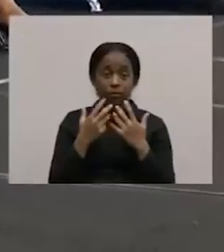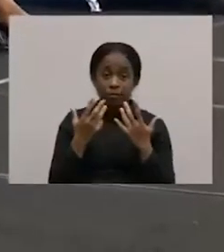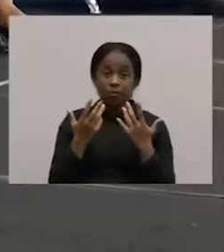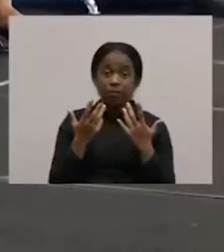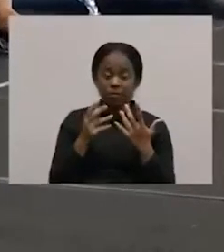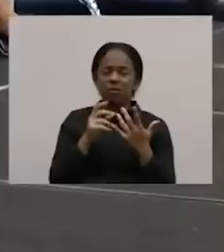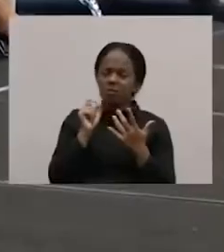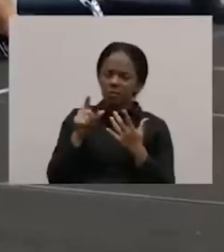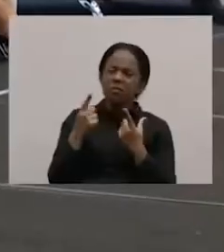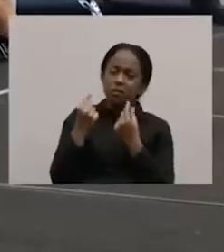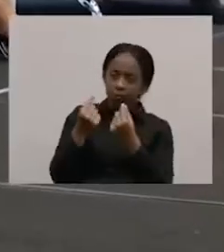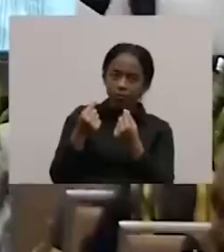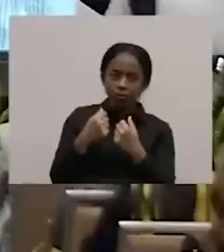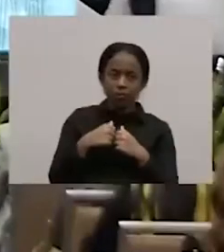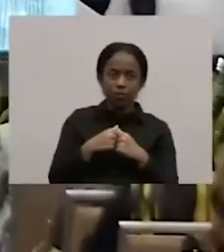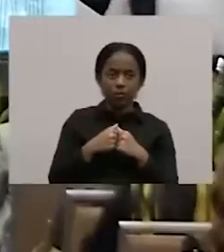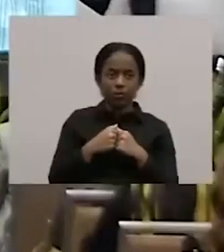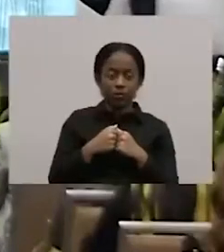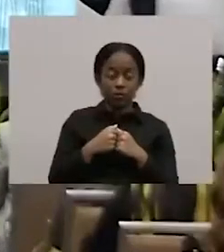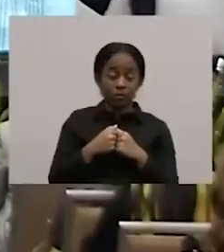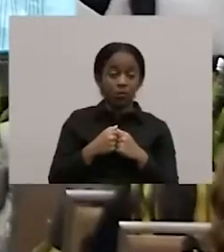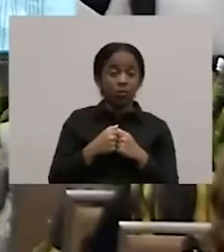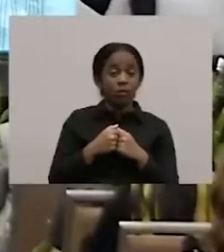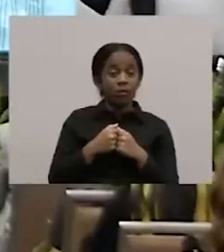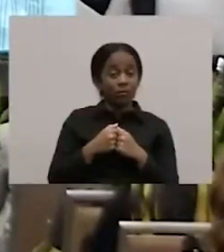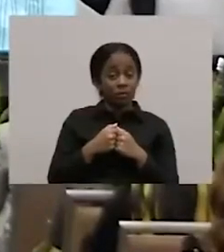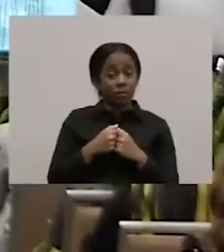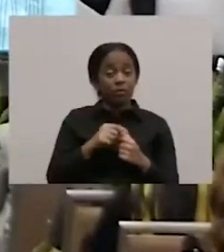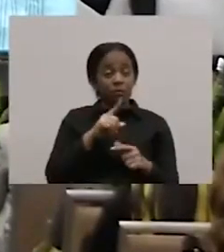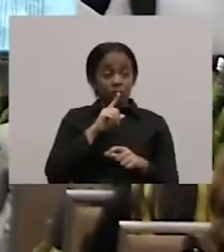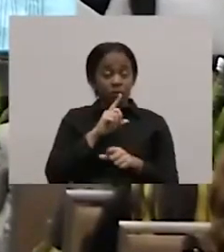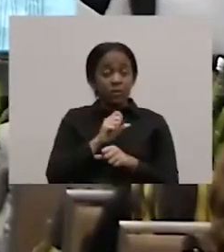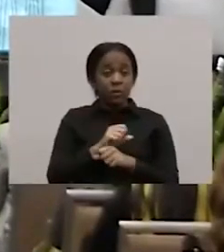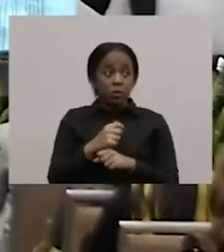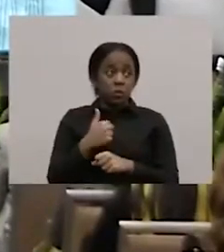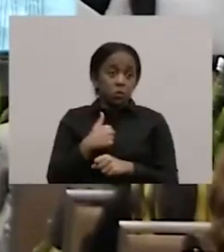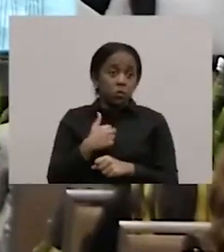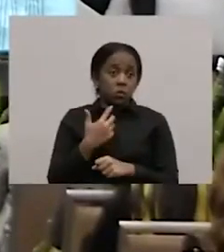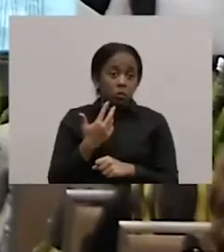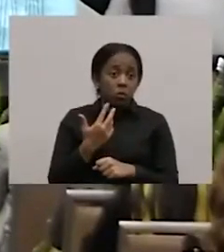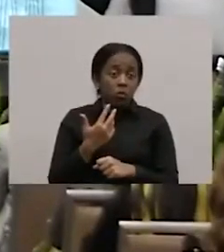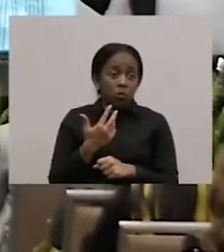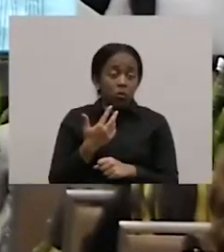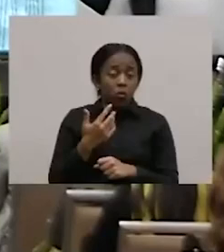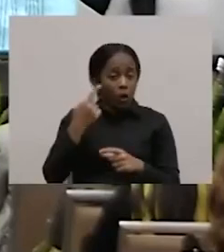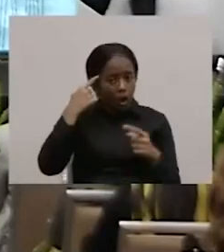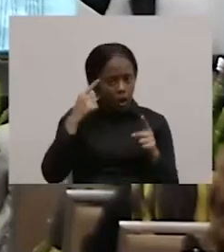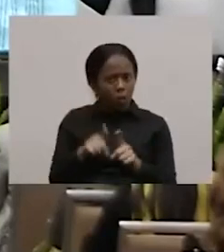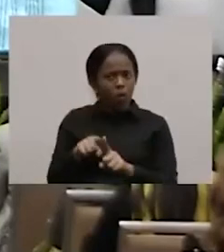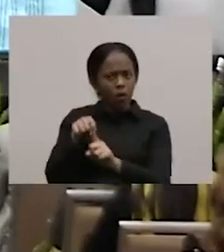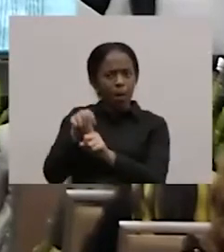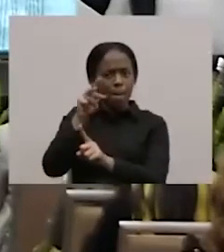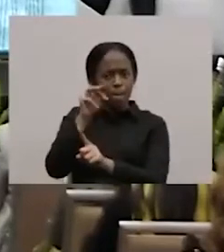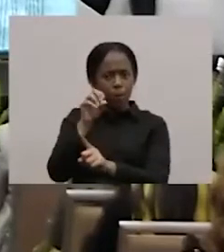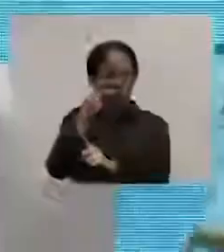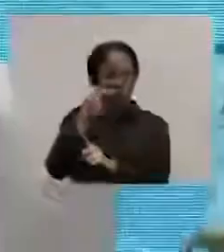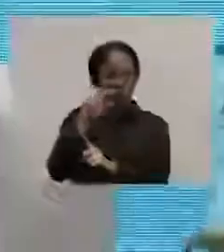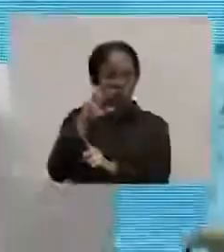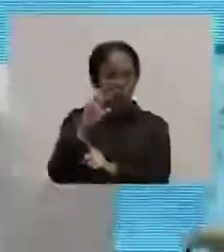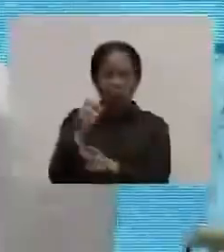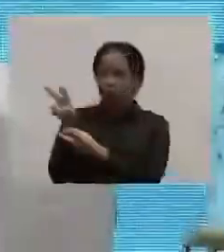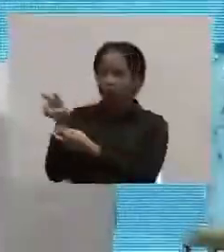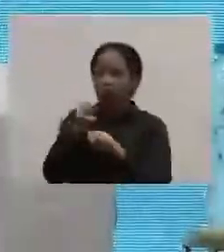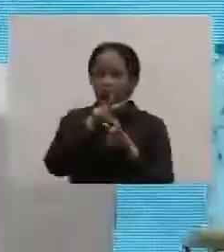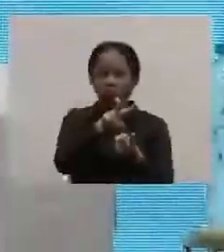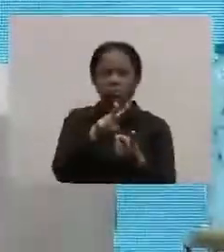la pregunta. Bueno, entonces ahí yo iría con Monegro. Las noticias falsas ya